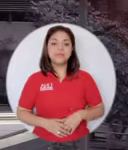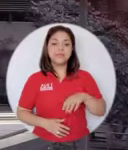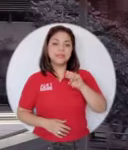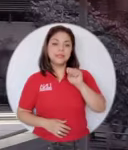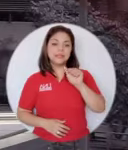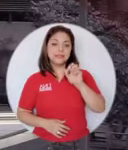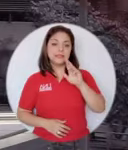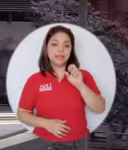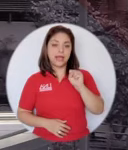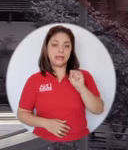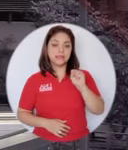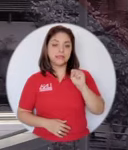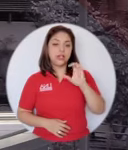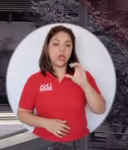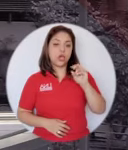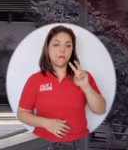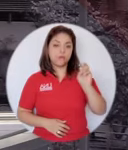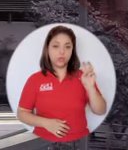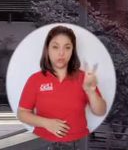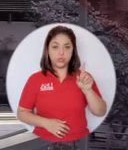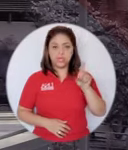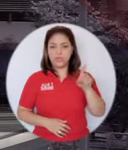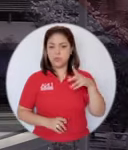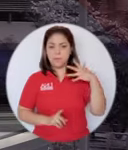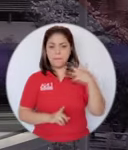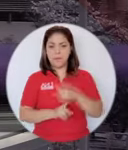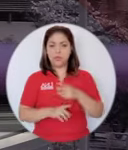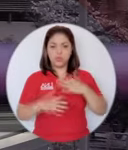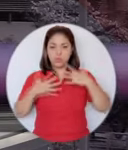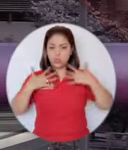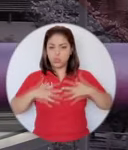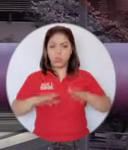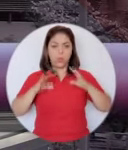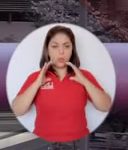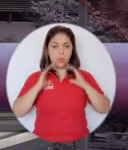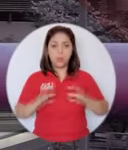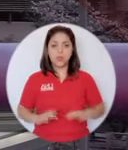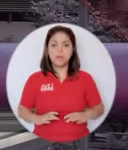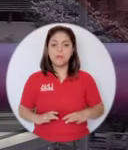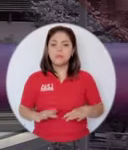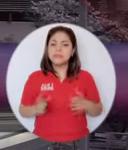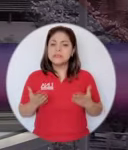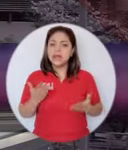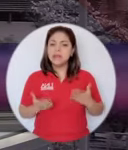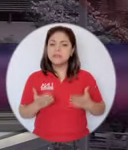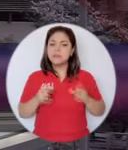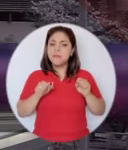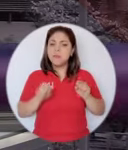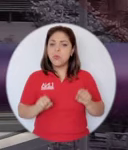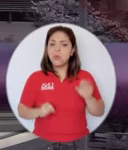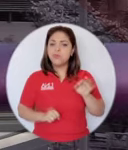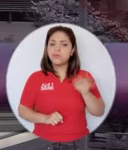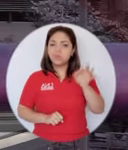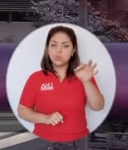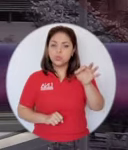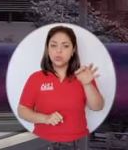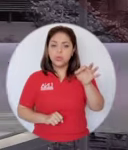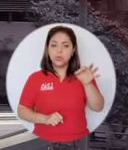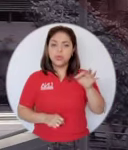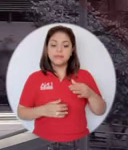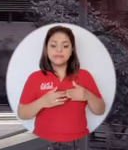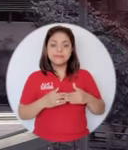Al ser el SARS-CoV-2 un virus sistémico que tiene impacto en todo el cuerpo, ¿podría esperarse que haya